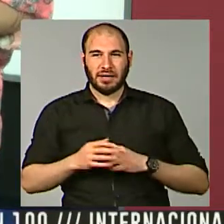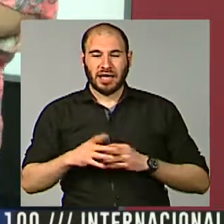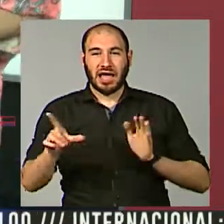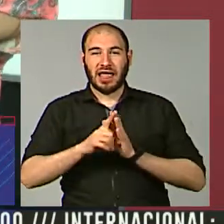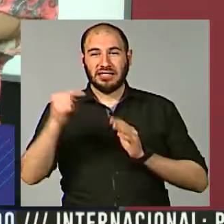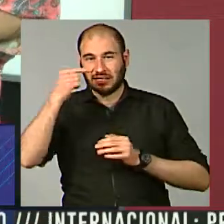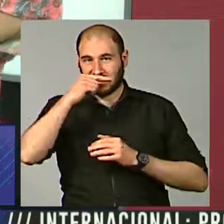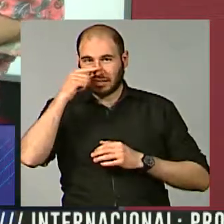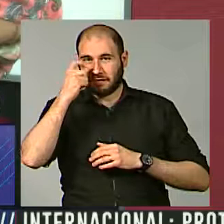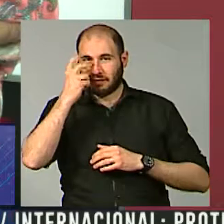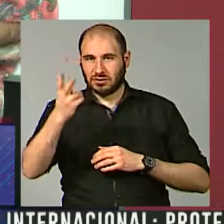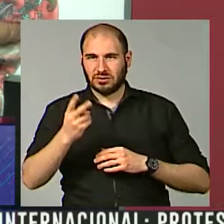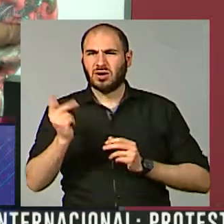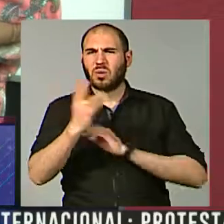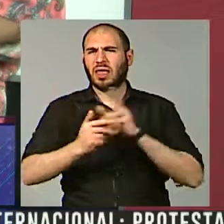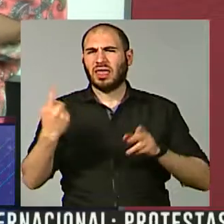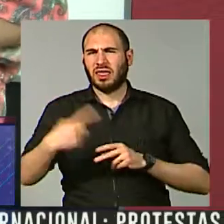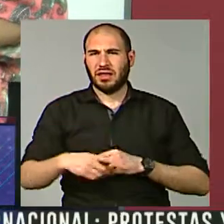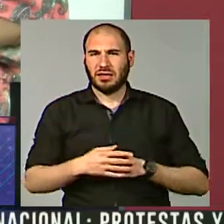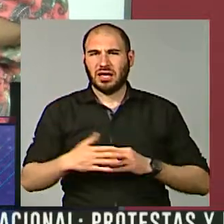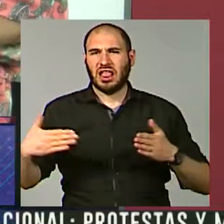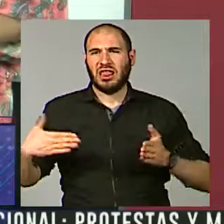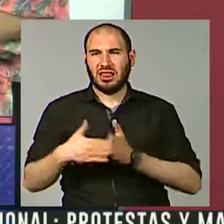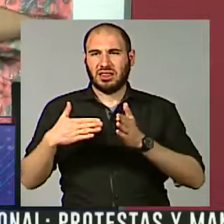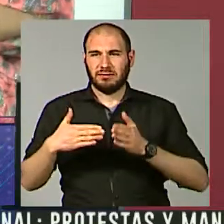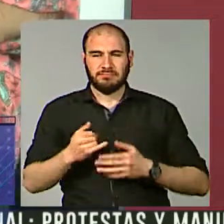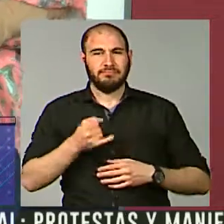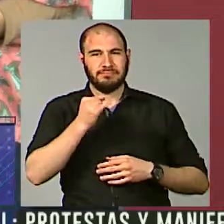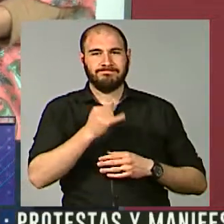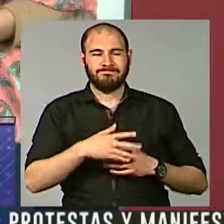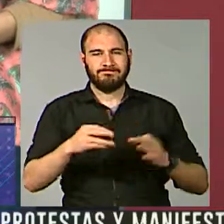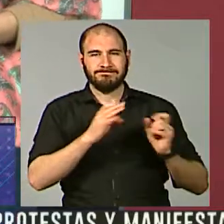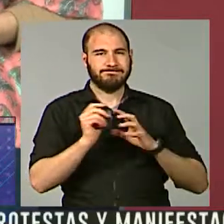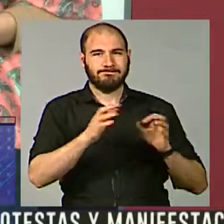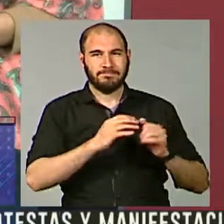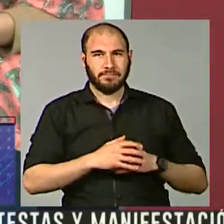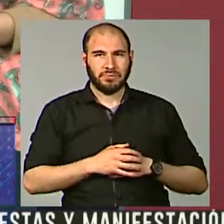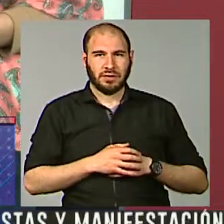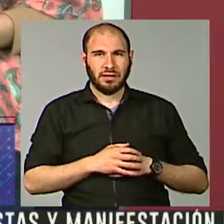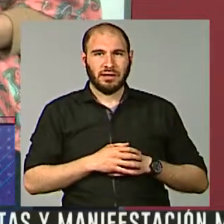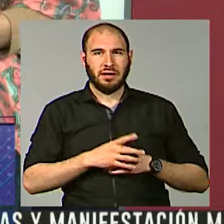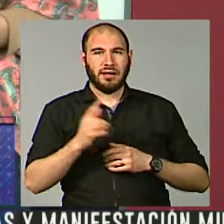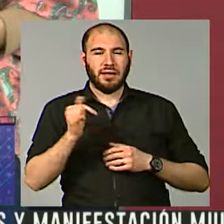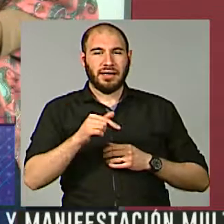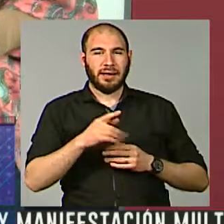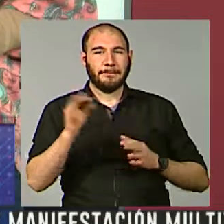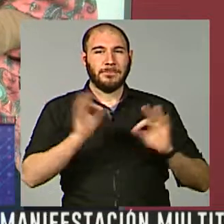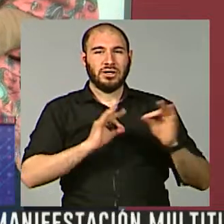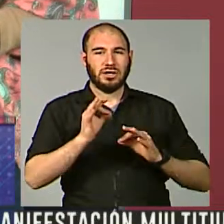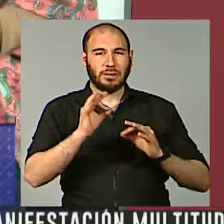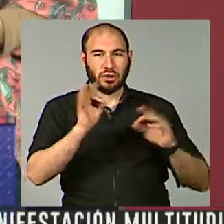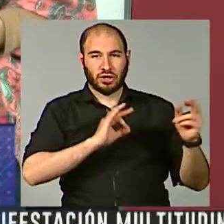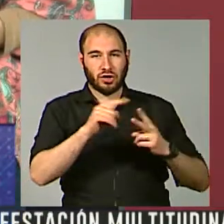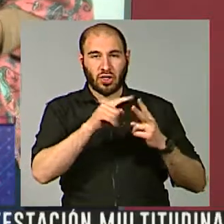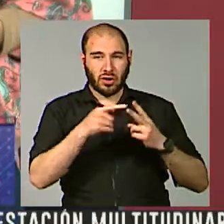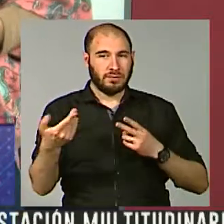ley 7722. ¿Qué dicen concretamente? Que es un cepo. Así es, ha generado mucha polémica en torno a, principalmente a la iniciativa, dos iniciativas, dos